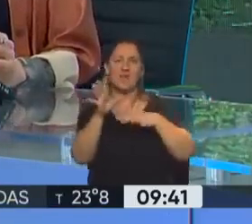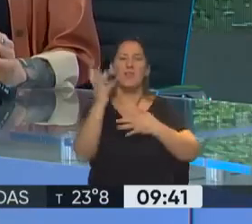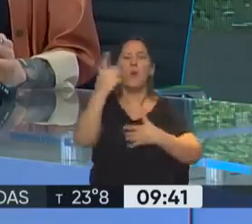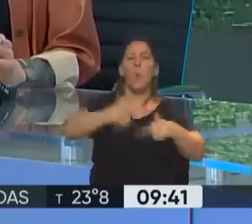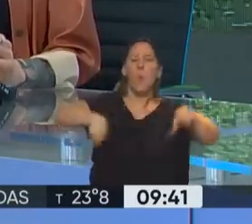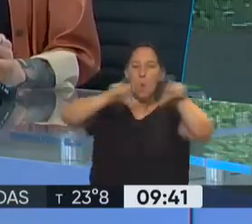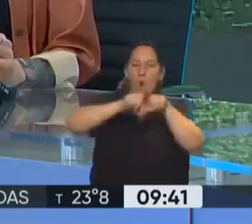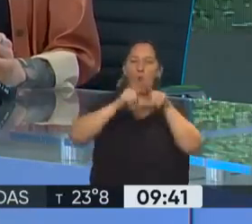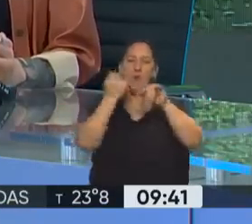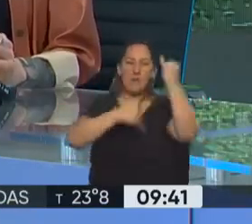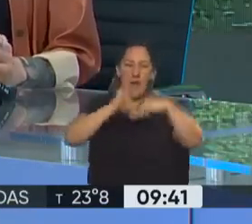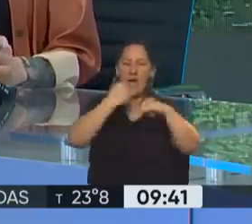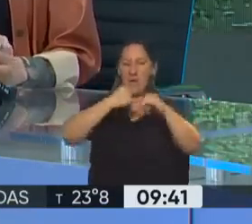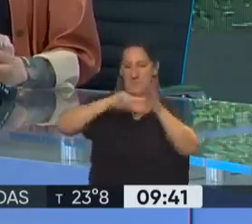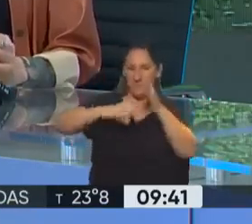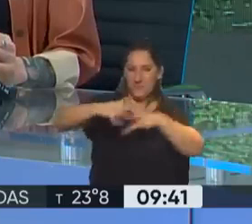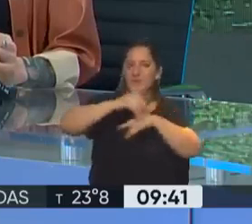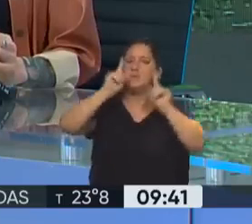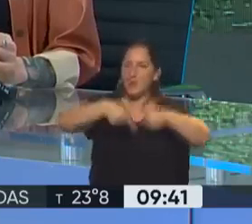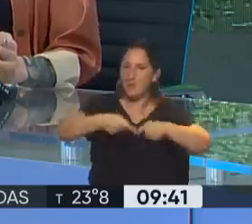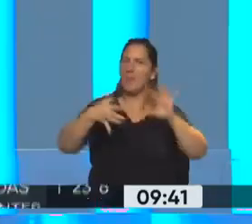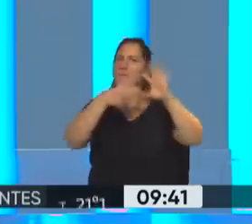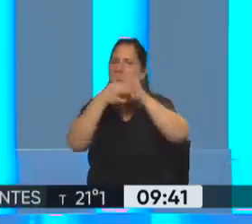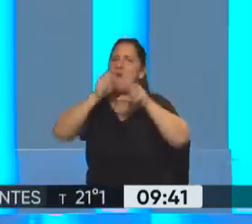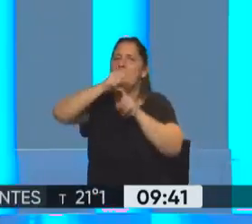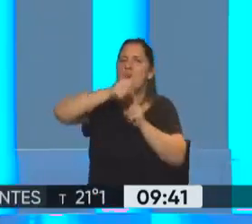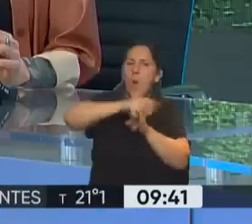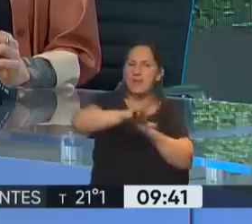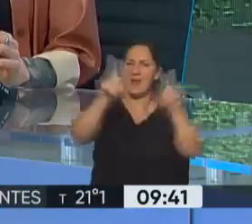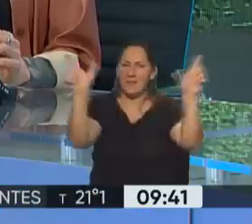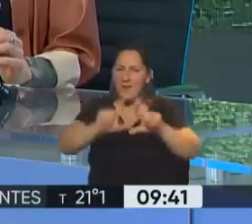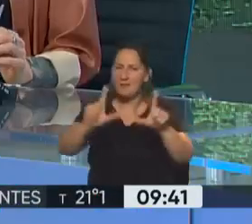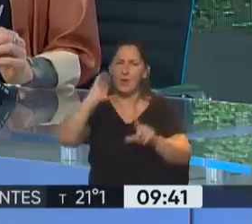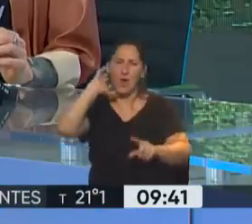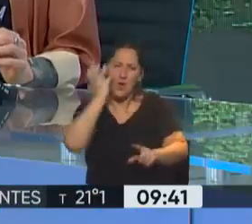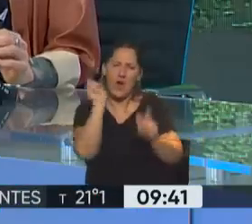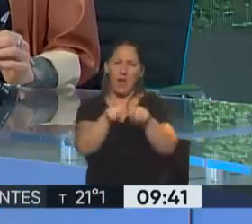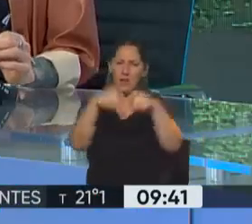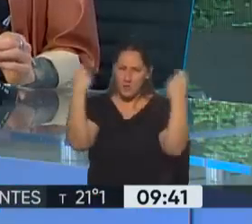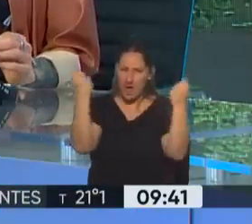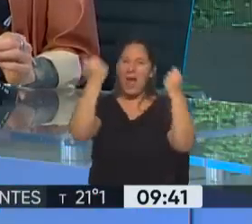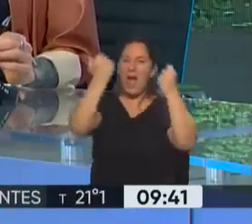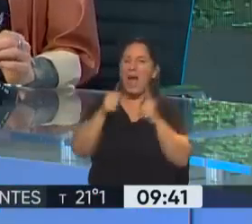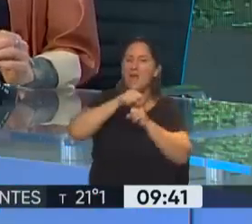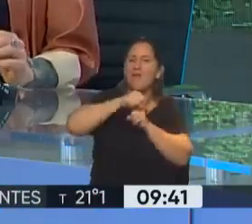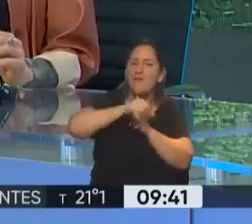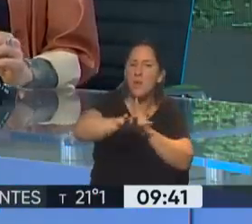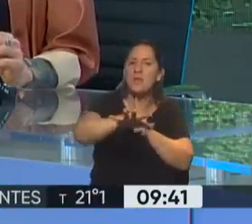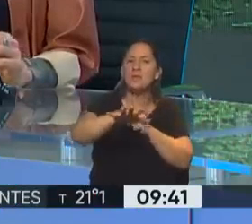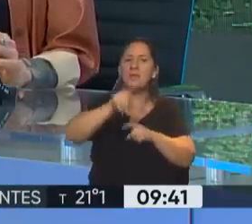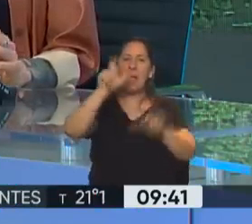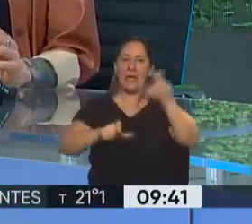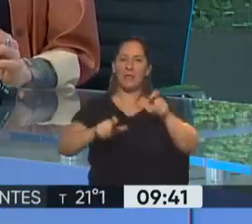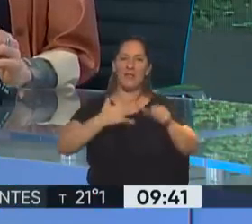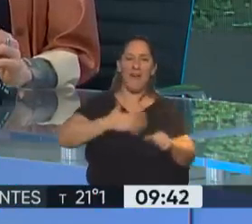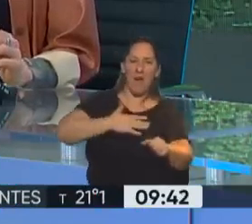bolsa opera en la city opera también en los medios y ejerce una influencia sobre el estado de ánimo de la gente